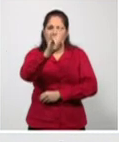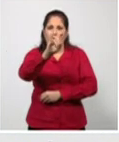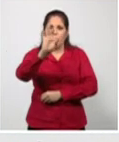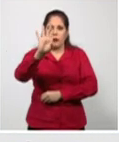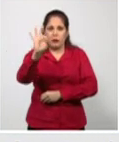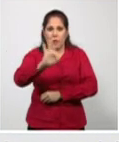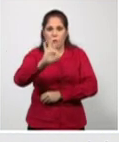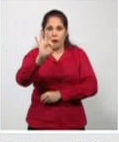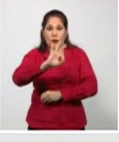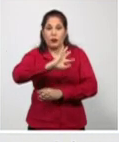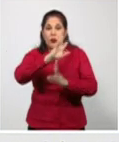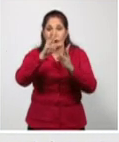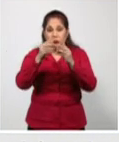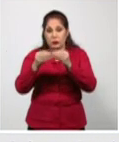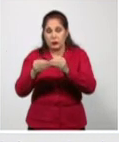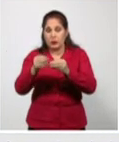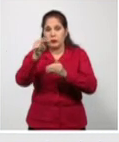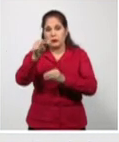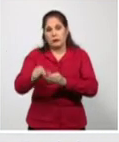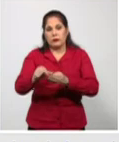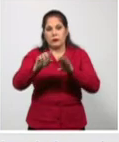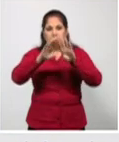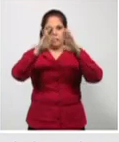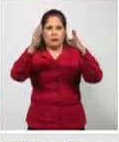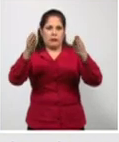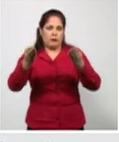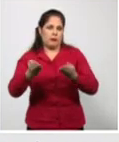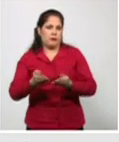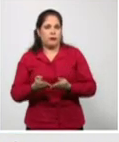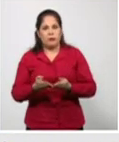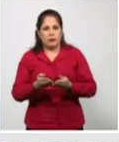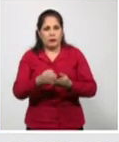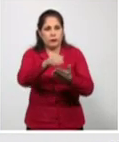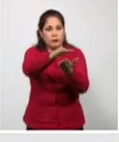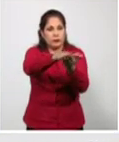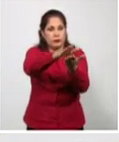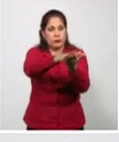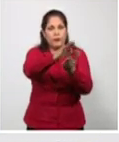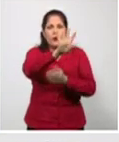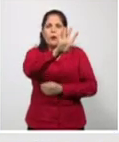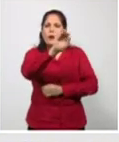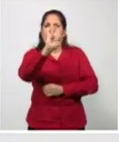44,93% del total de casos reportados en el mundo. Ya acumula